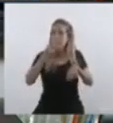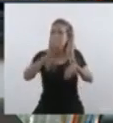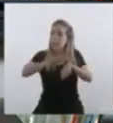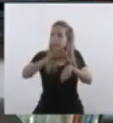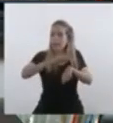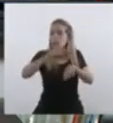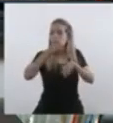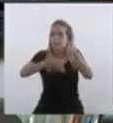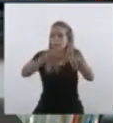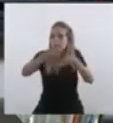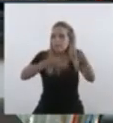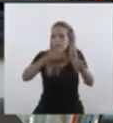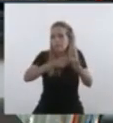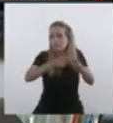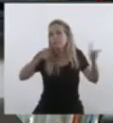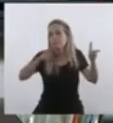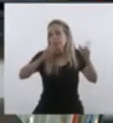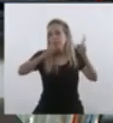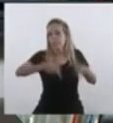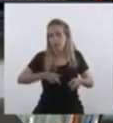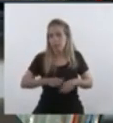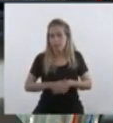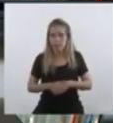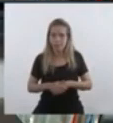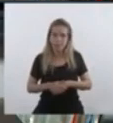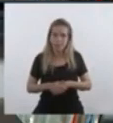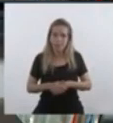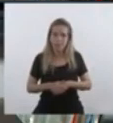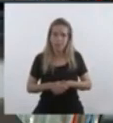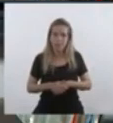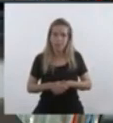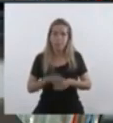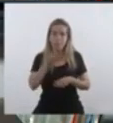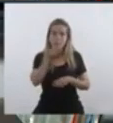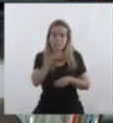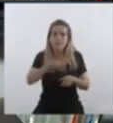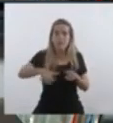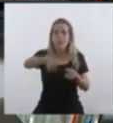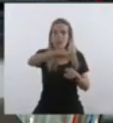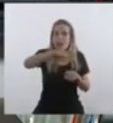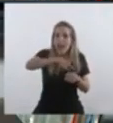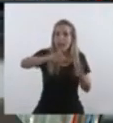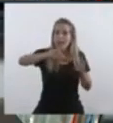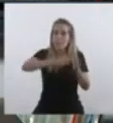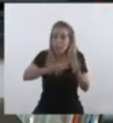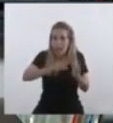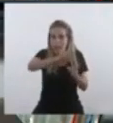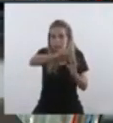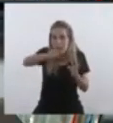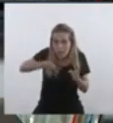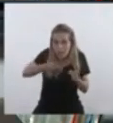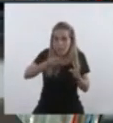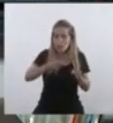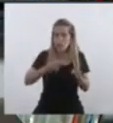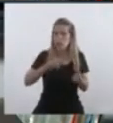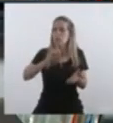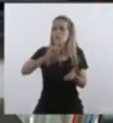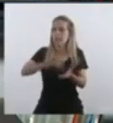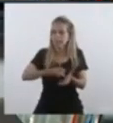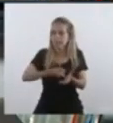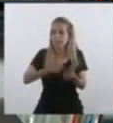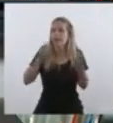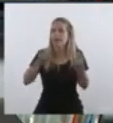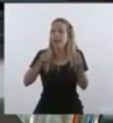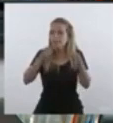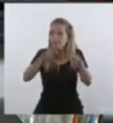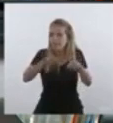consecuentemente, también son mayores. En el área metropolitana de Buenos Aires se ha decidido que la